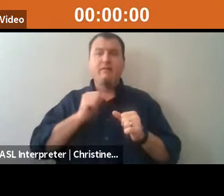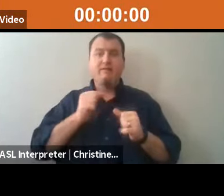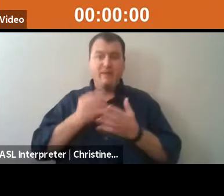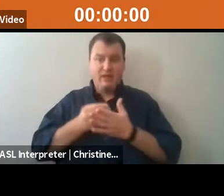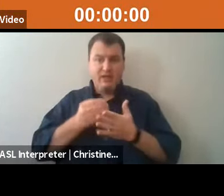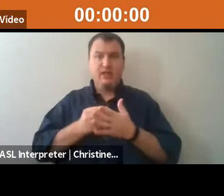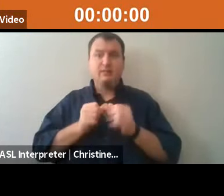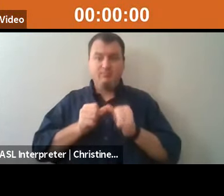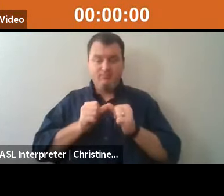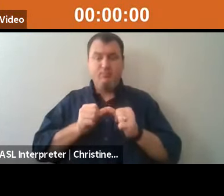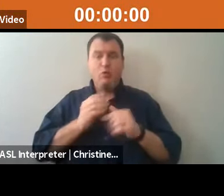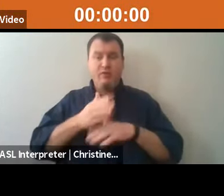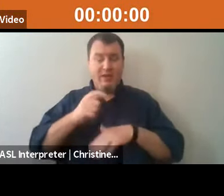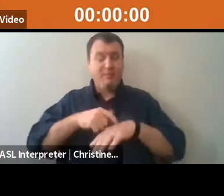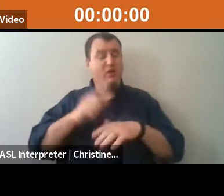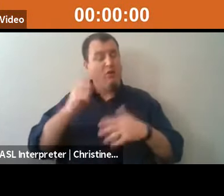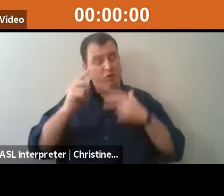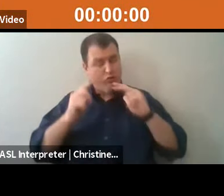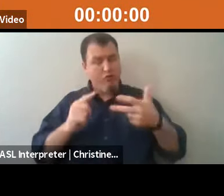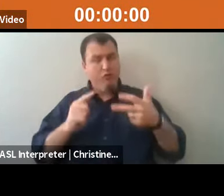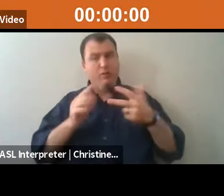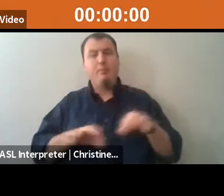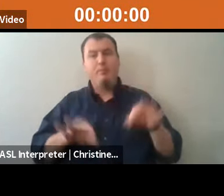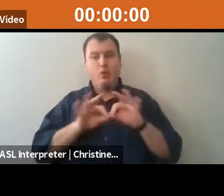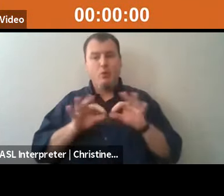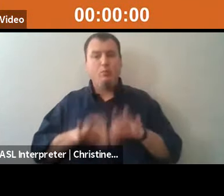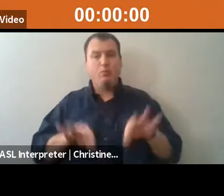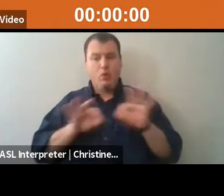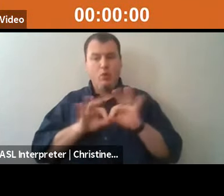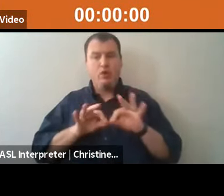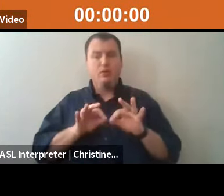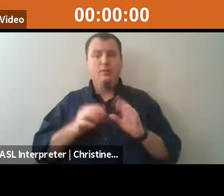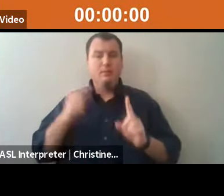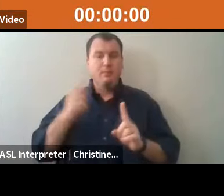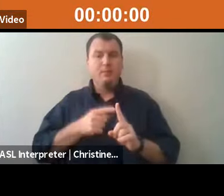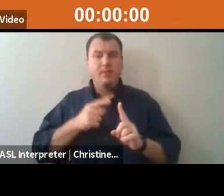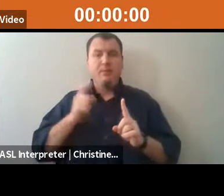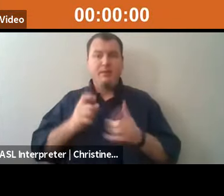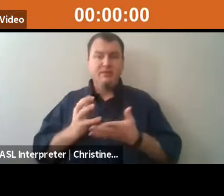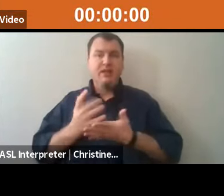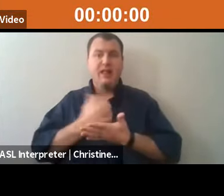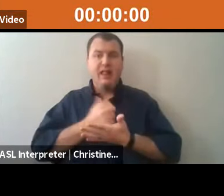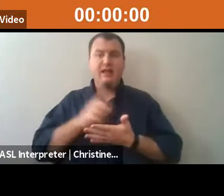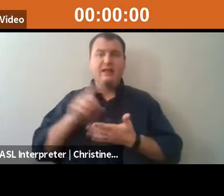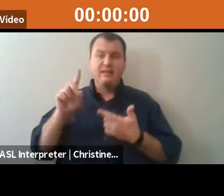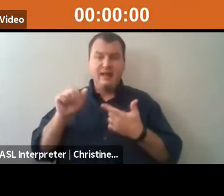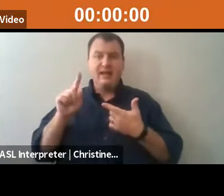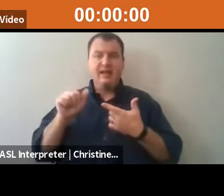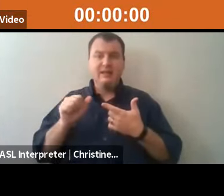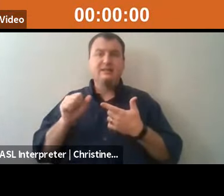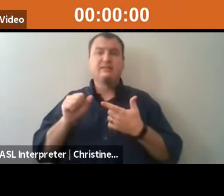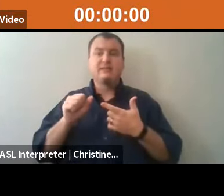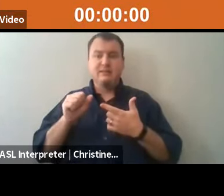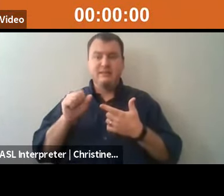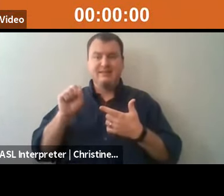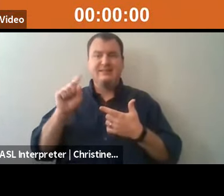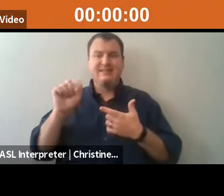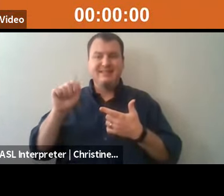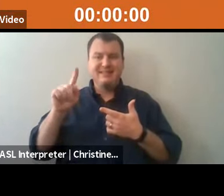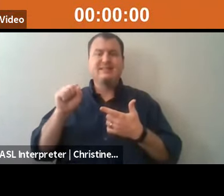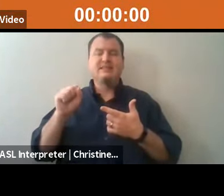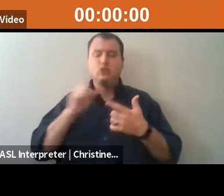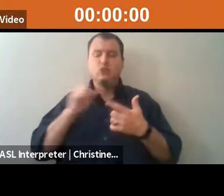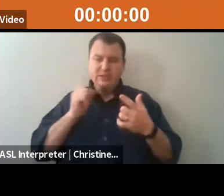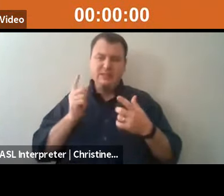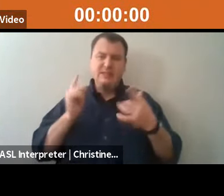importante, recoger datos. Recoger datos para poder desagregar la información y poder